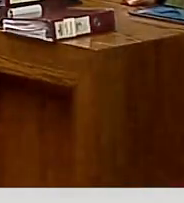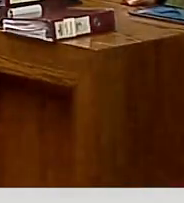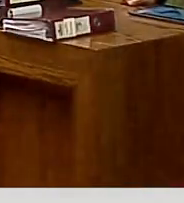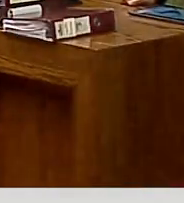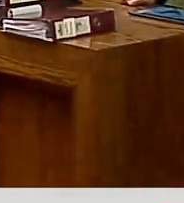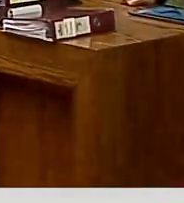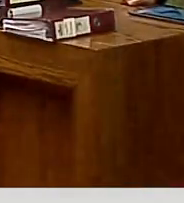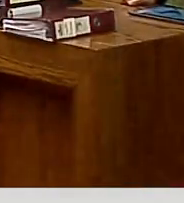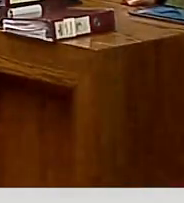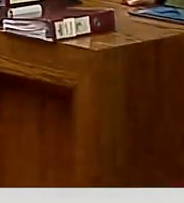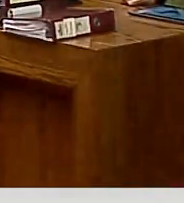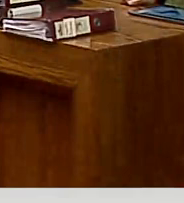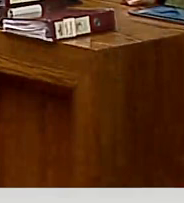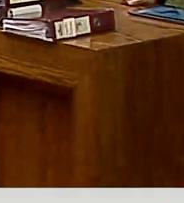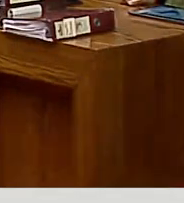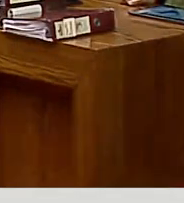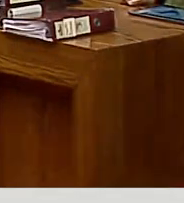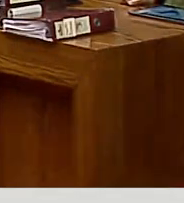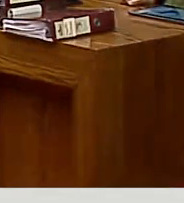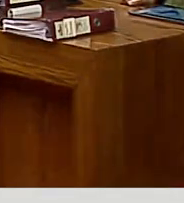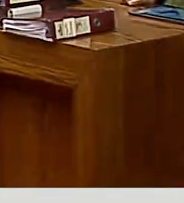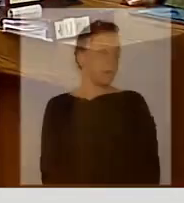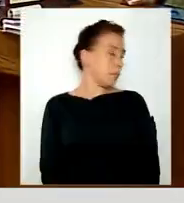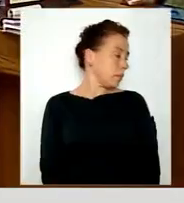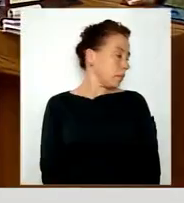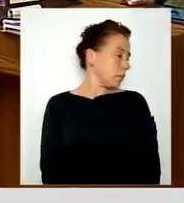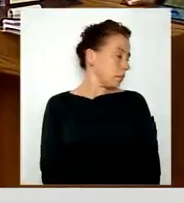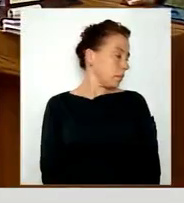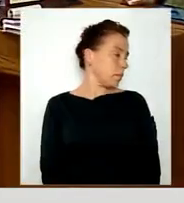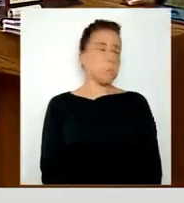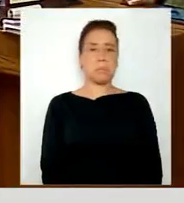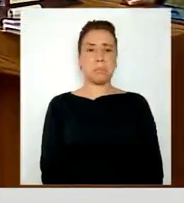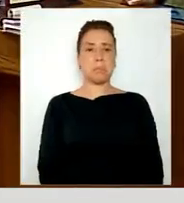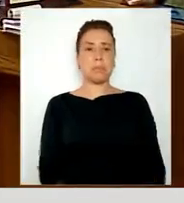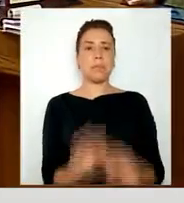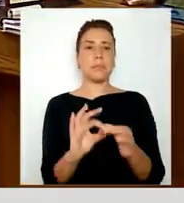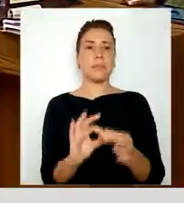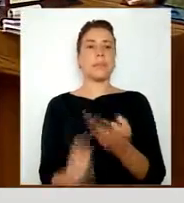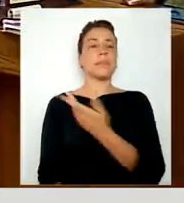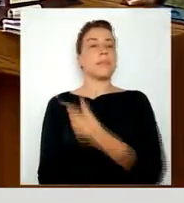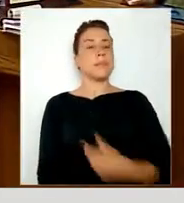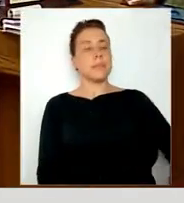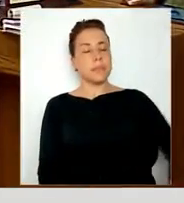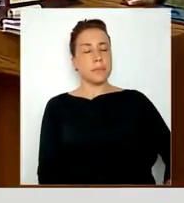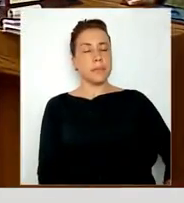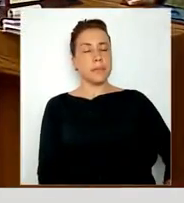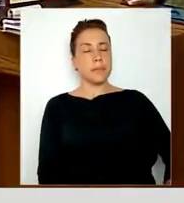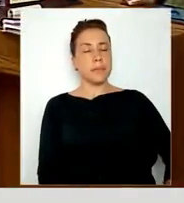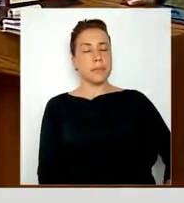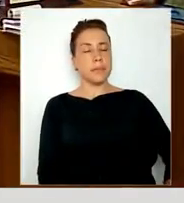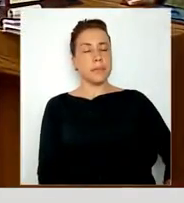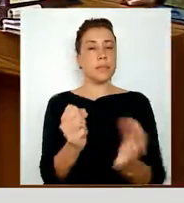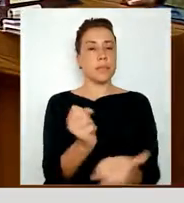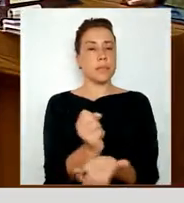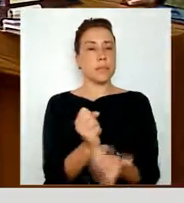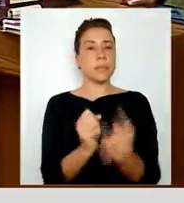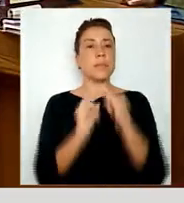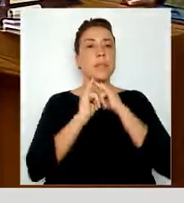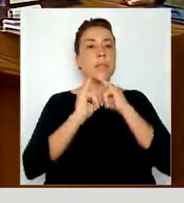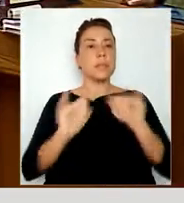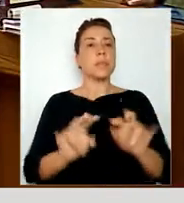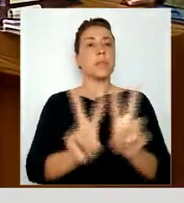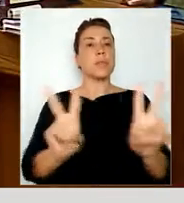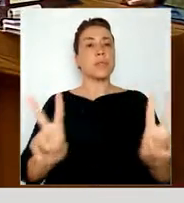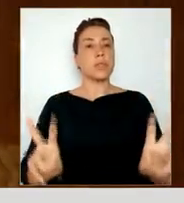Gracias presidente honorable sala la comisión de Hacienda pasa a informar en lo relativo a su incidencia